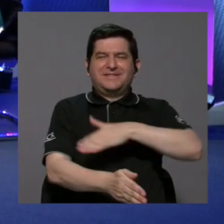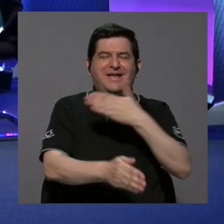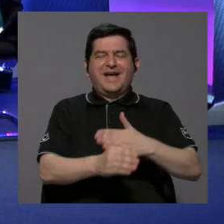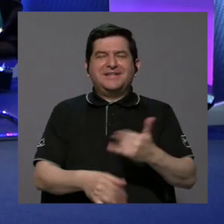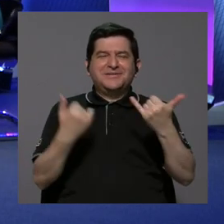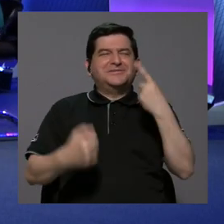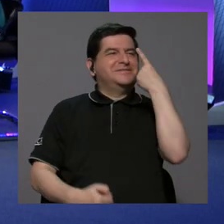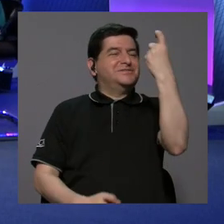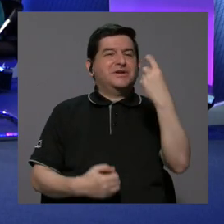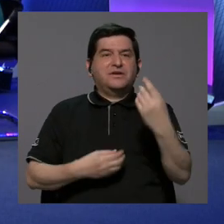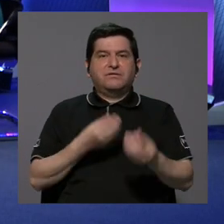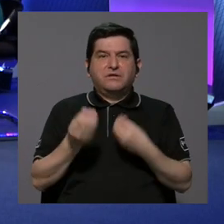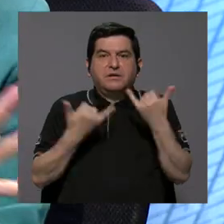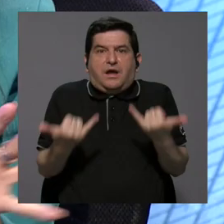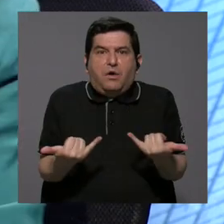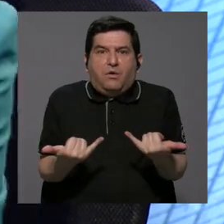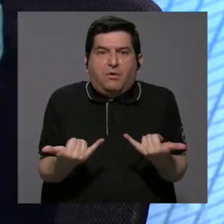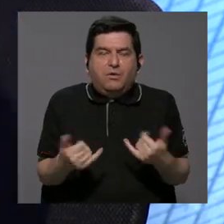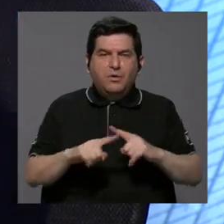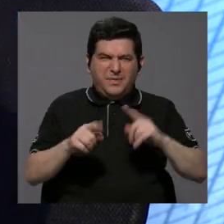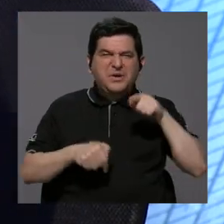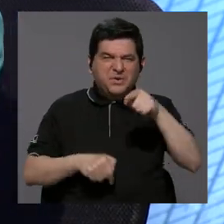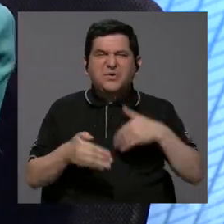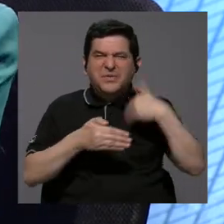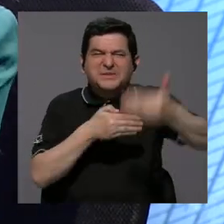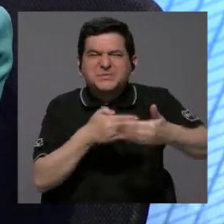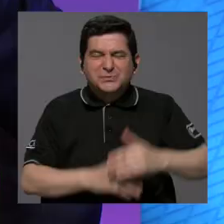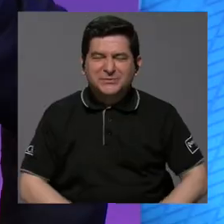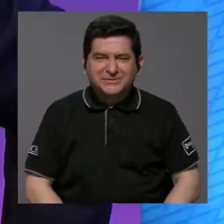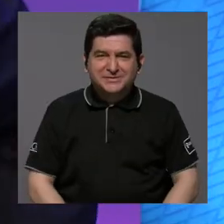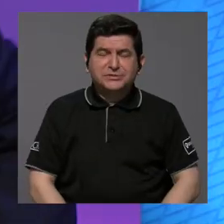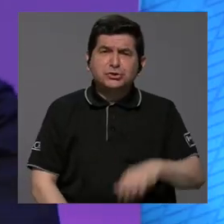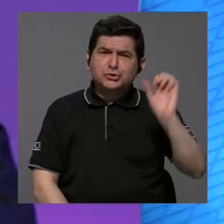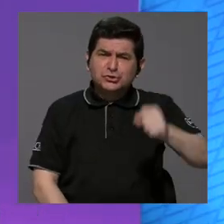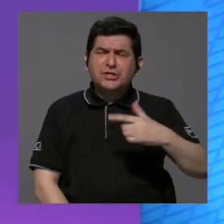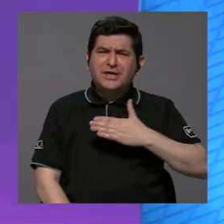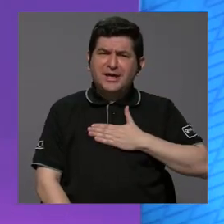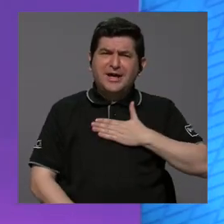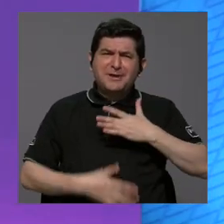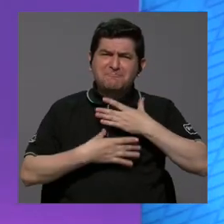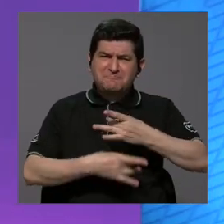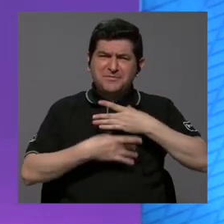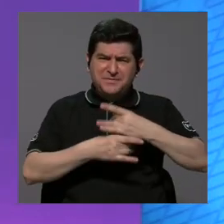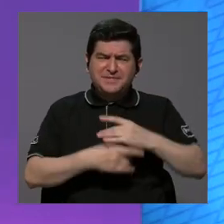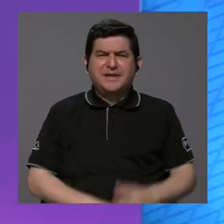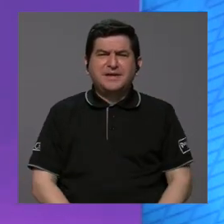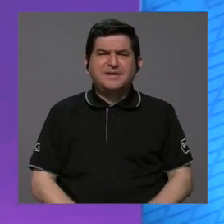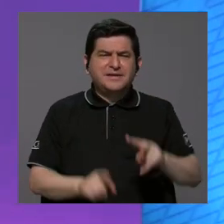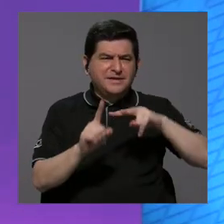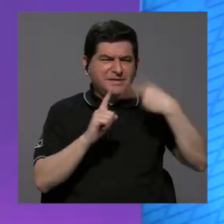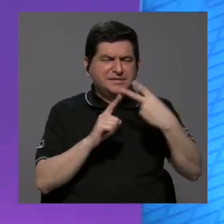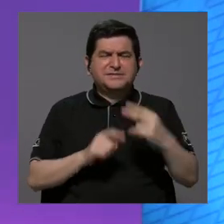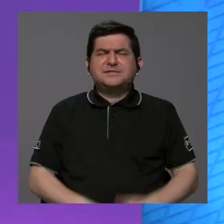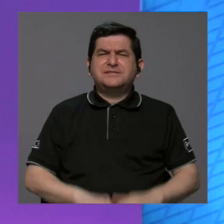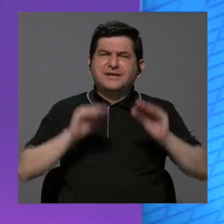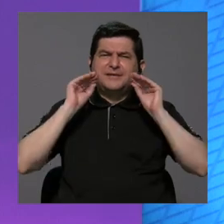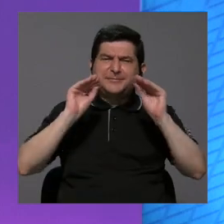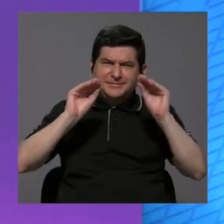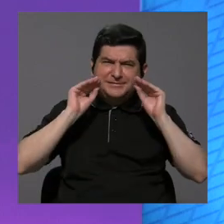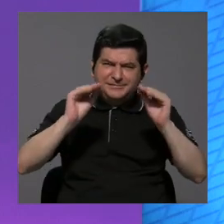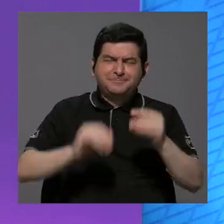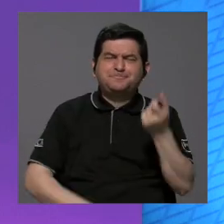y ahora qué hago pero a eso vamos más adelante Sí y vamos a ir más adelante porque me interesa desde un punto de vista también académico